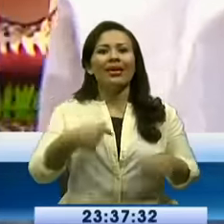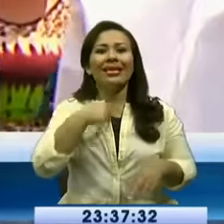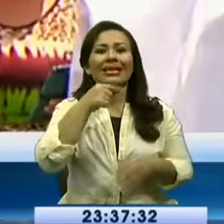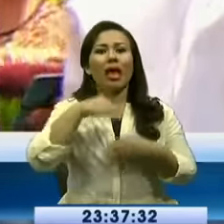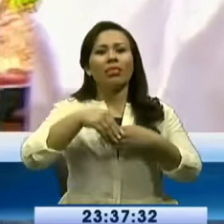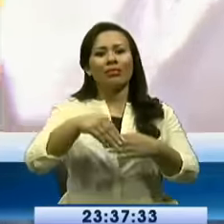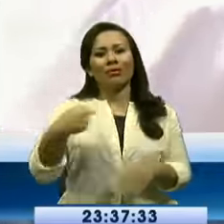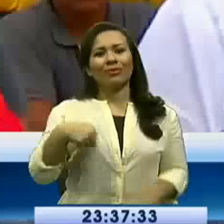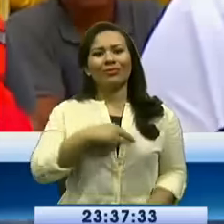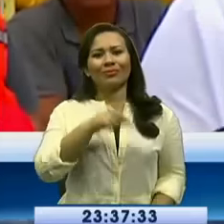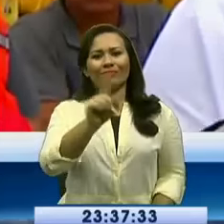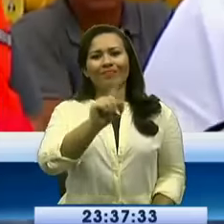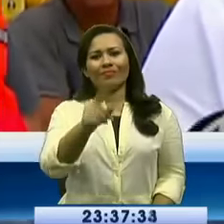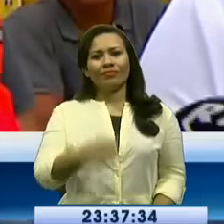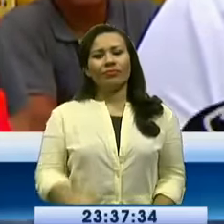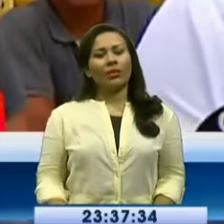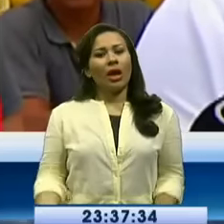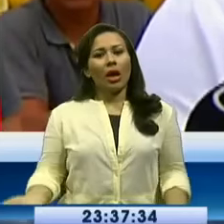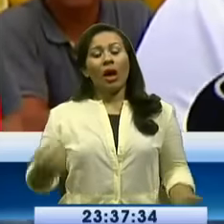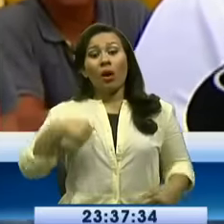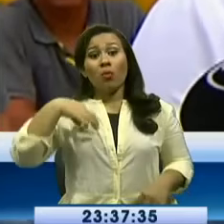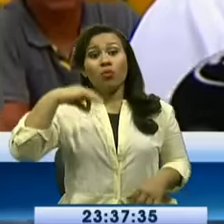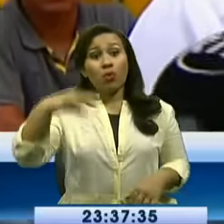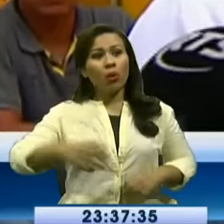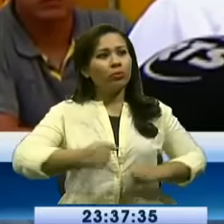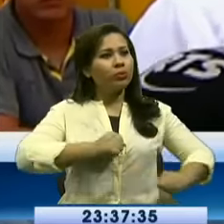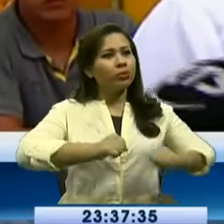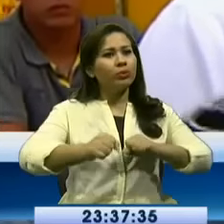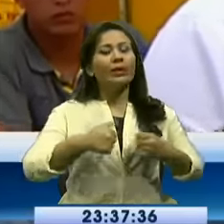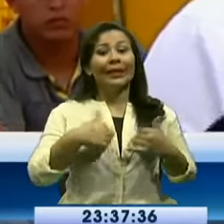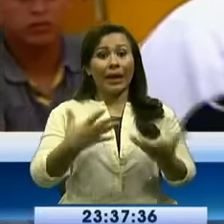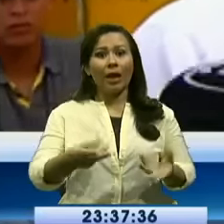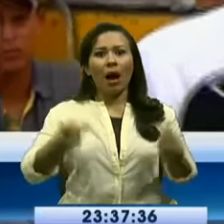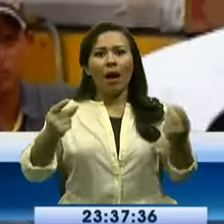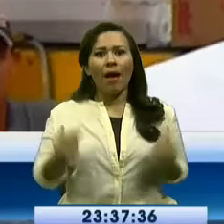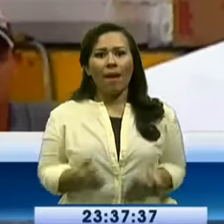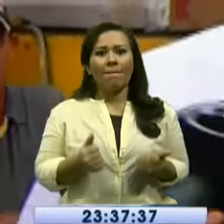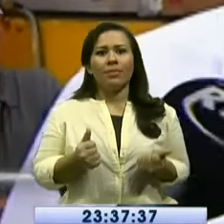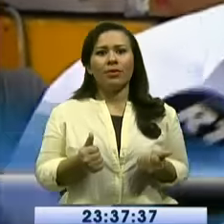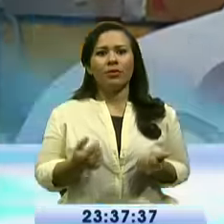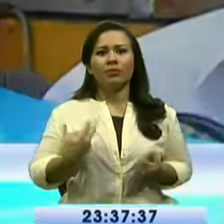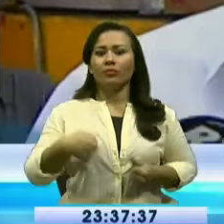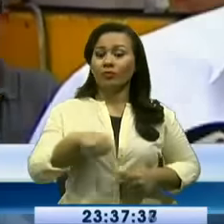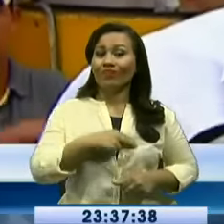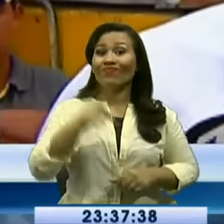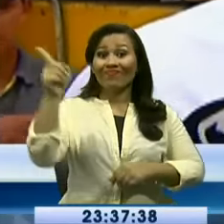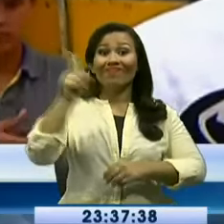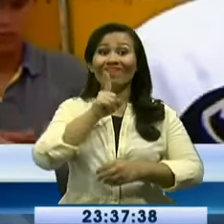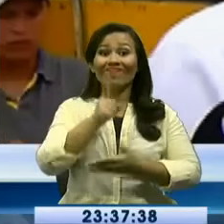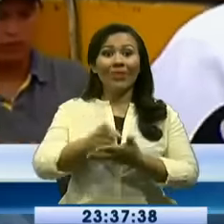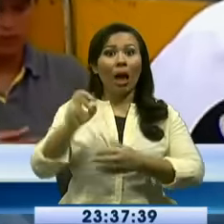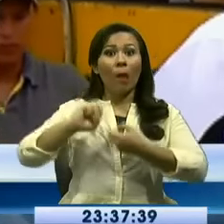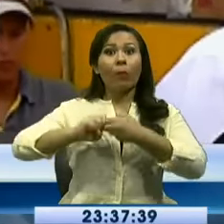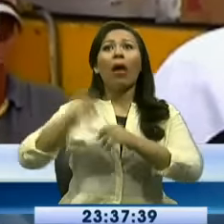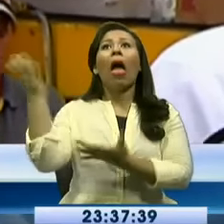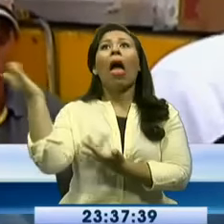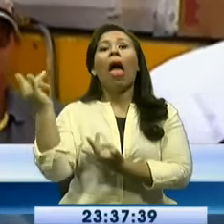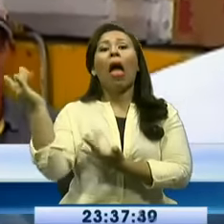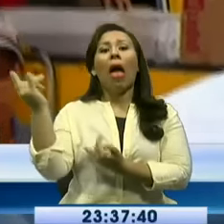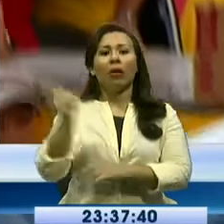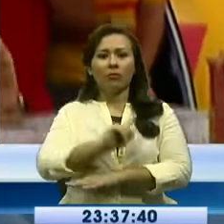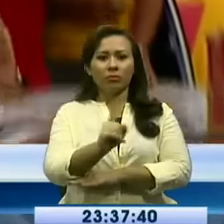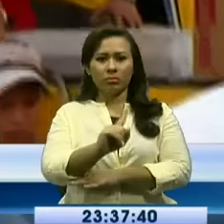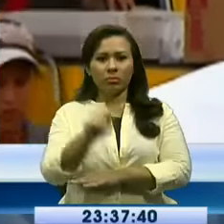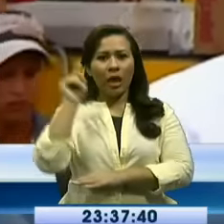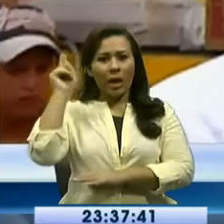de ellos. No basta con la voluntad y con la intención, tenemos que ser efectivos, porque además la situación no da para esperar, ni en